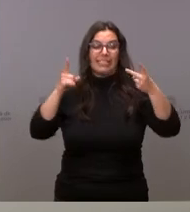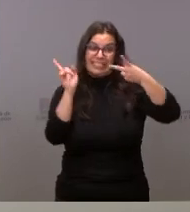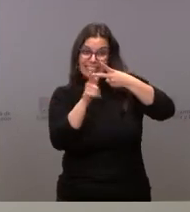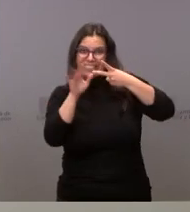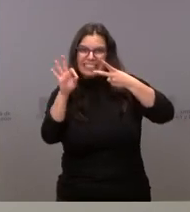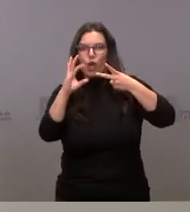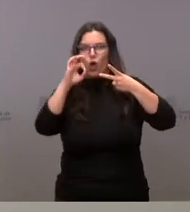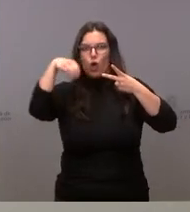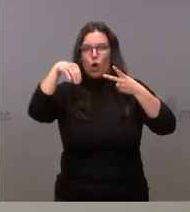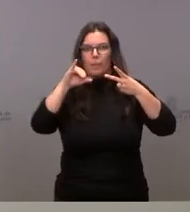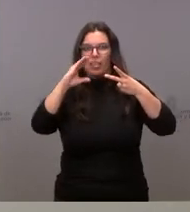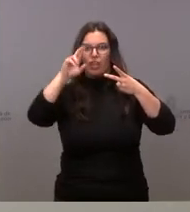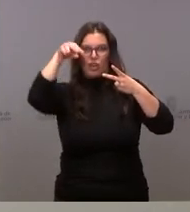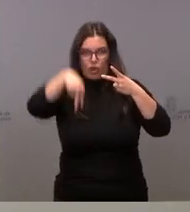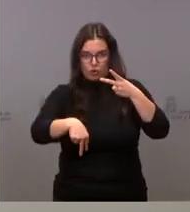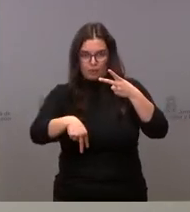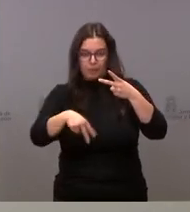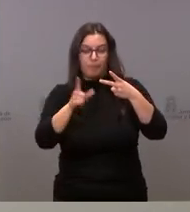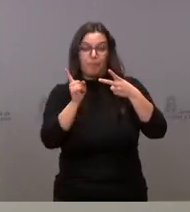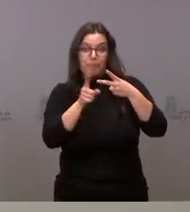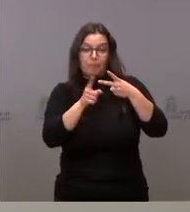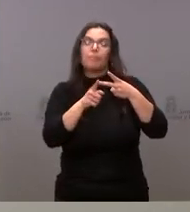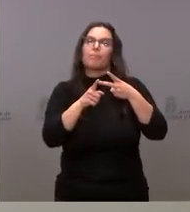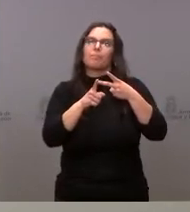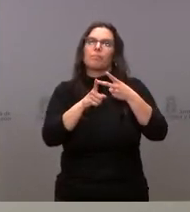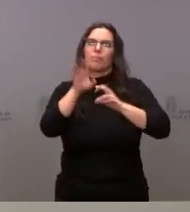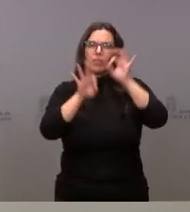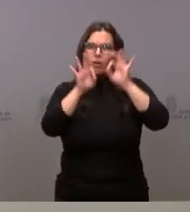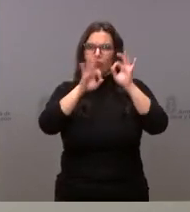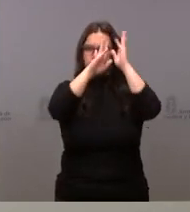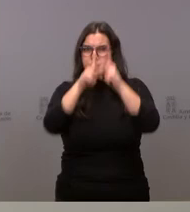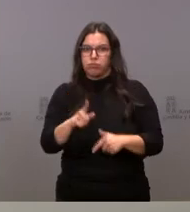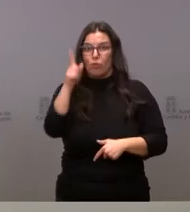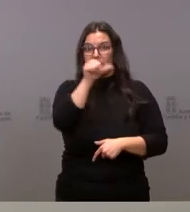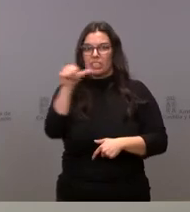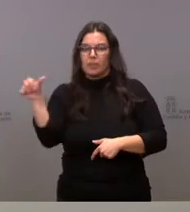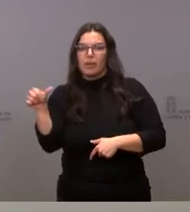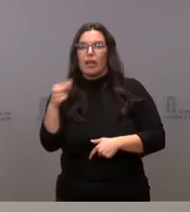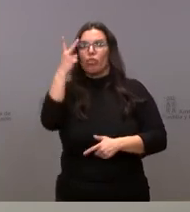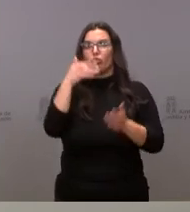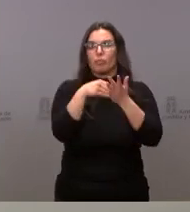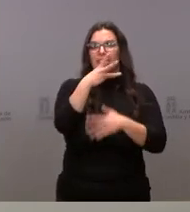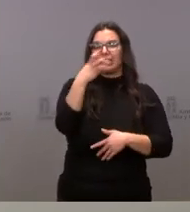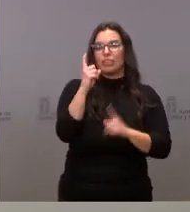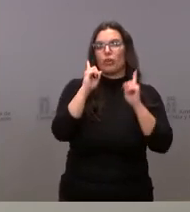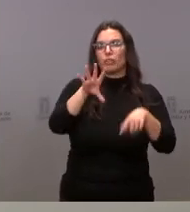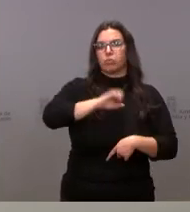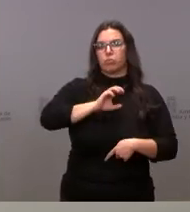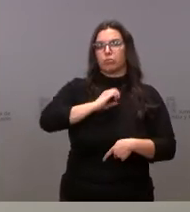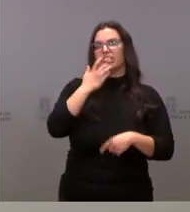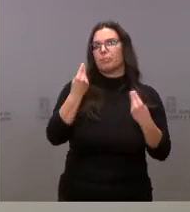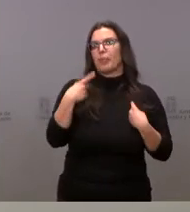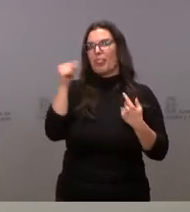hombre con o micro en perdón ya que la causa ha cursado una incidencia acumulada siete días superior a los 2.300 casos por 100.000